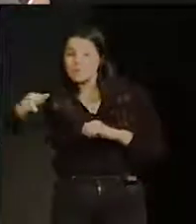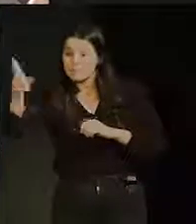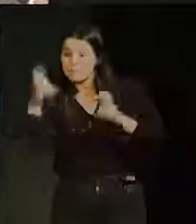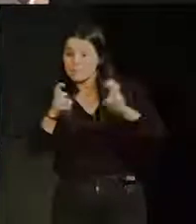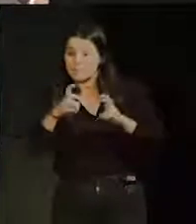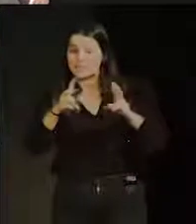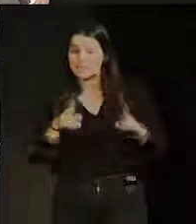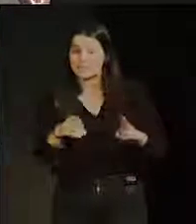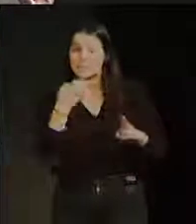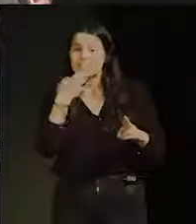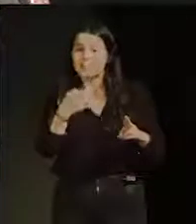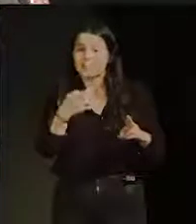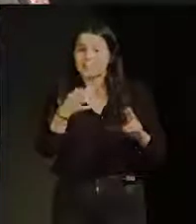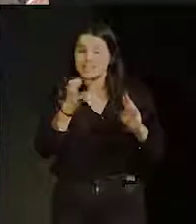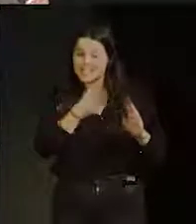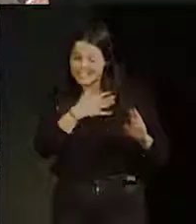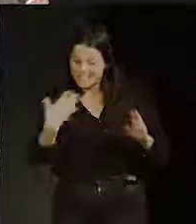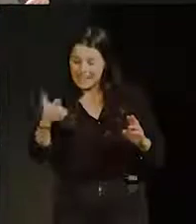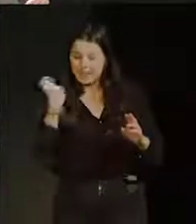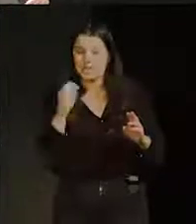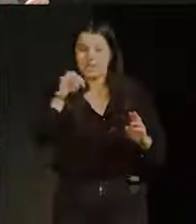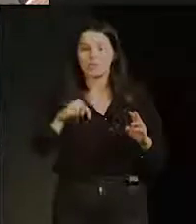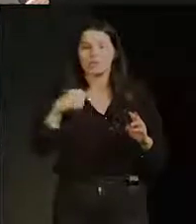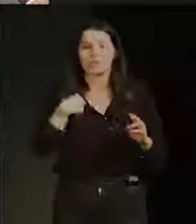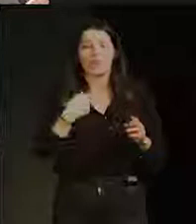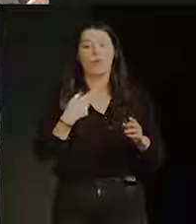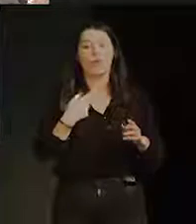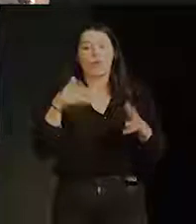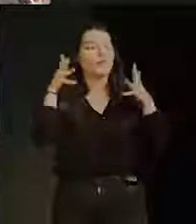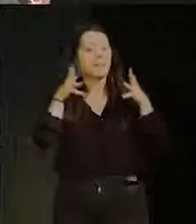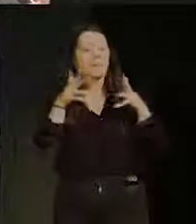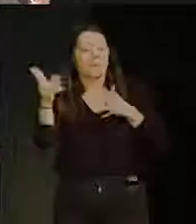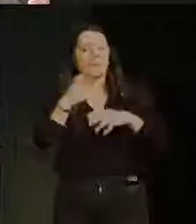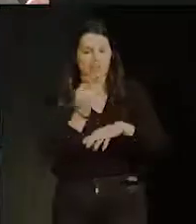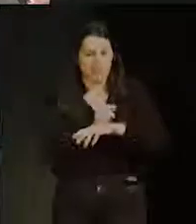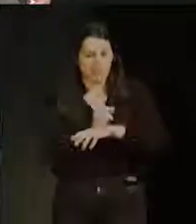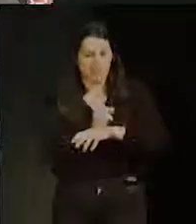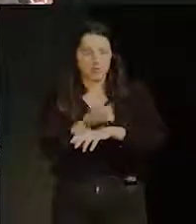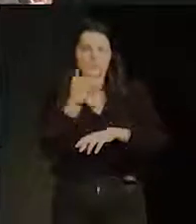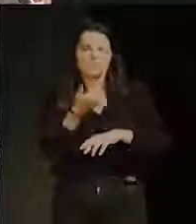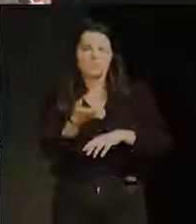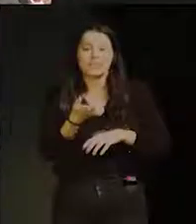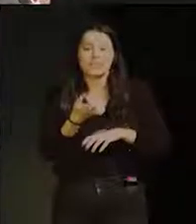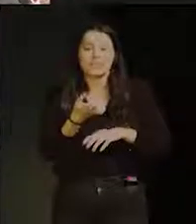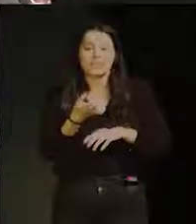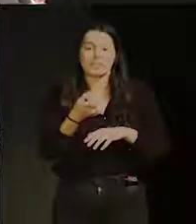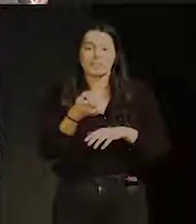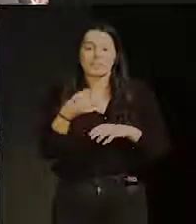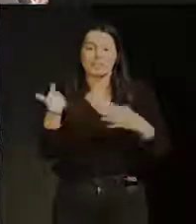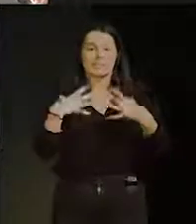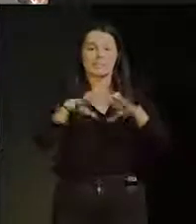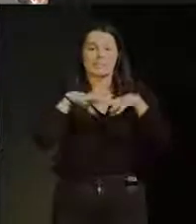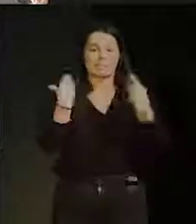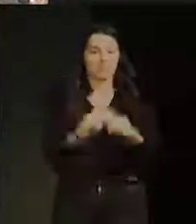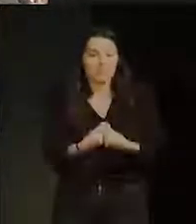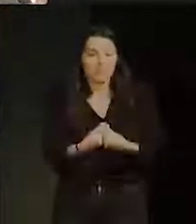en ir hoy, concretamente, sí os recomendamos que lleguéis prontito, y si por alguna razón el aforo está completo ya, podéis